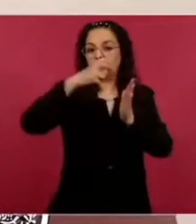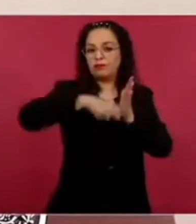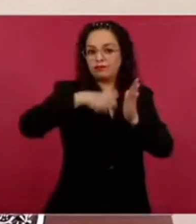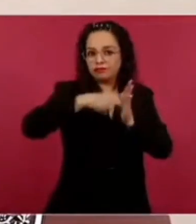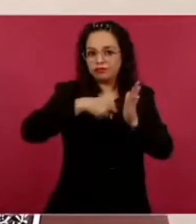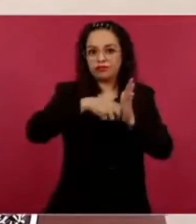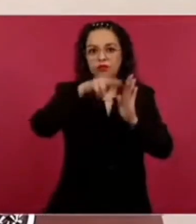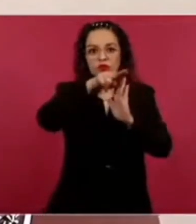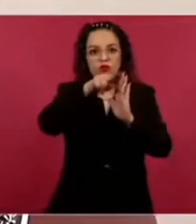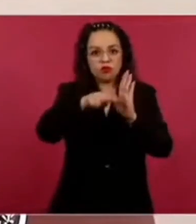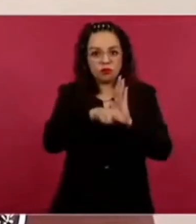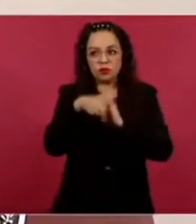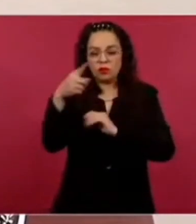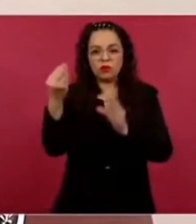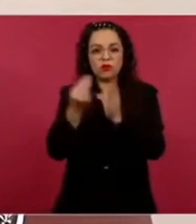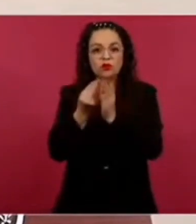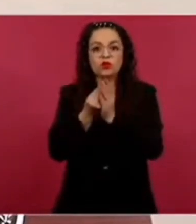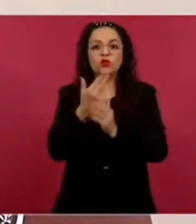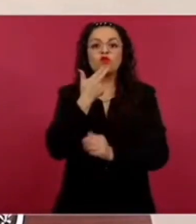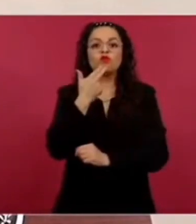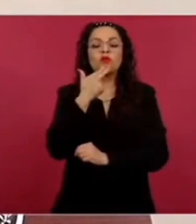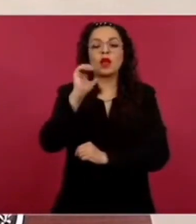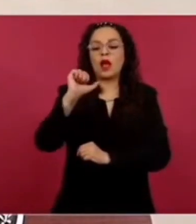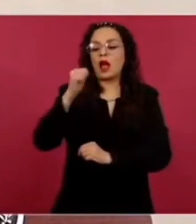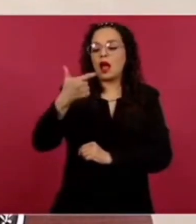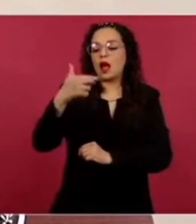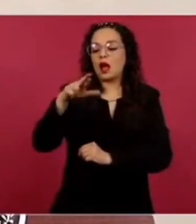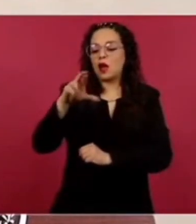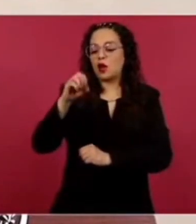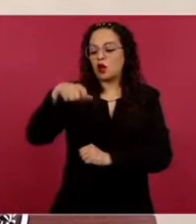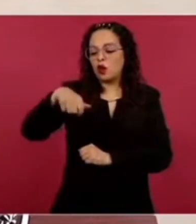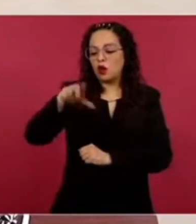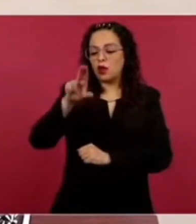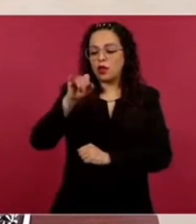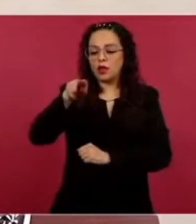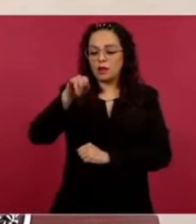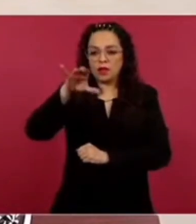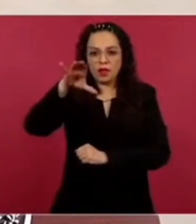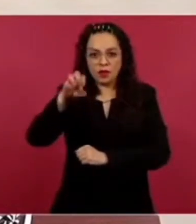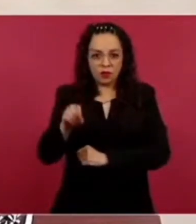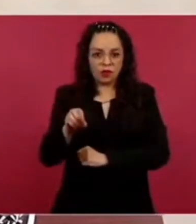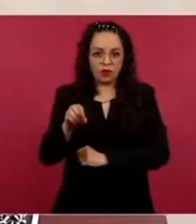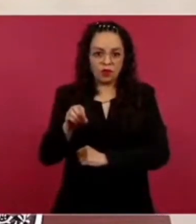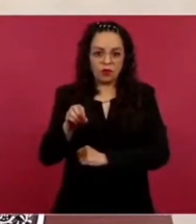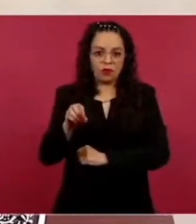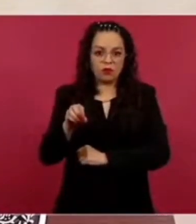de agroquímicos, la sobreexplotación de los mantos acuíferos,